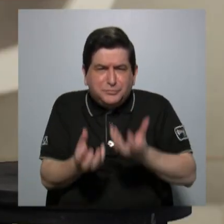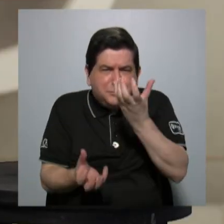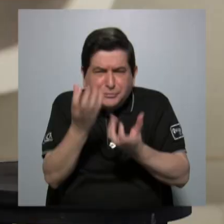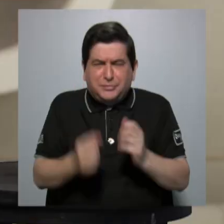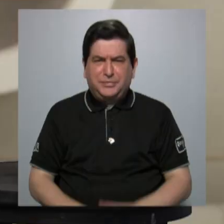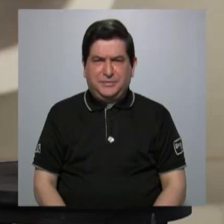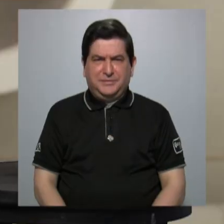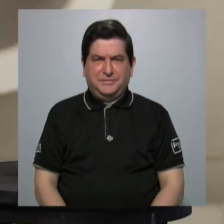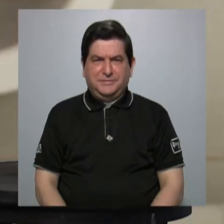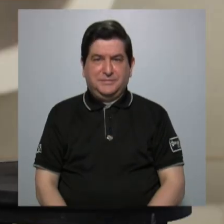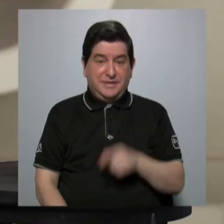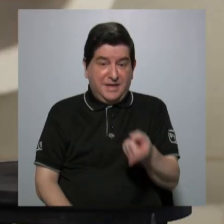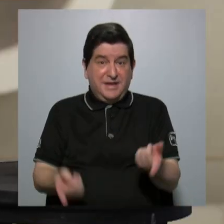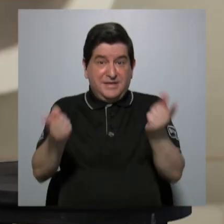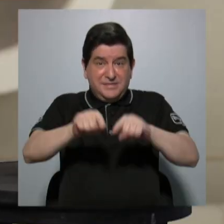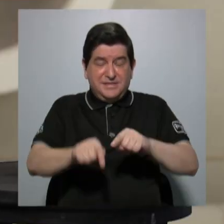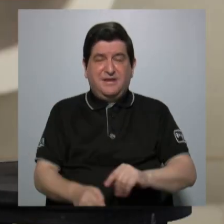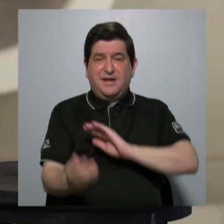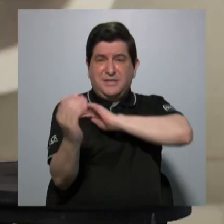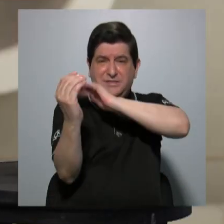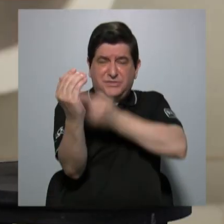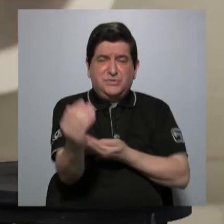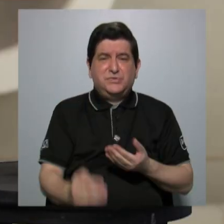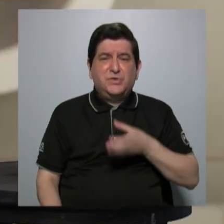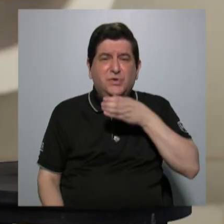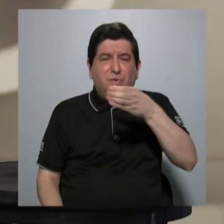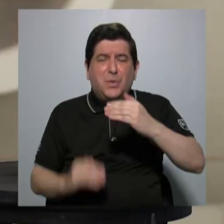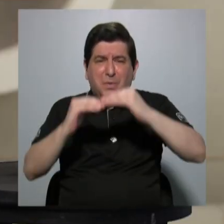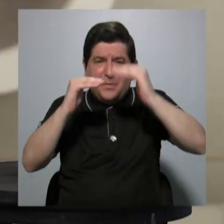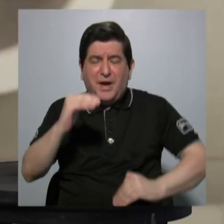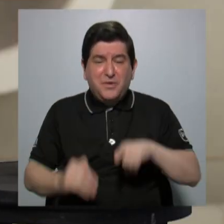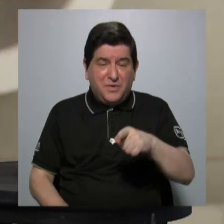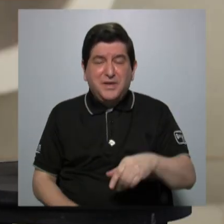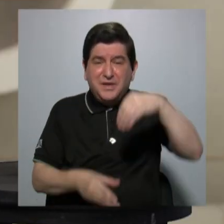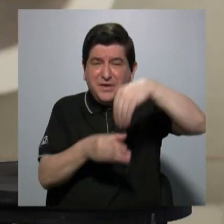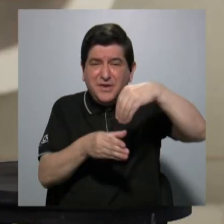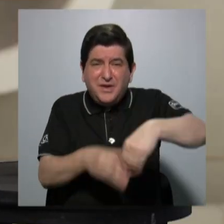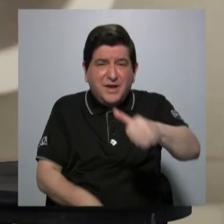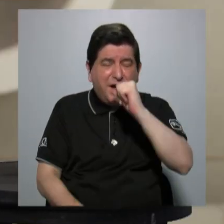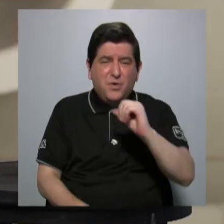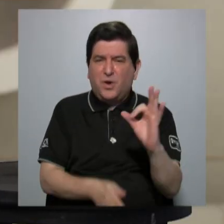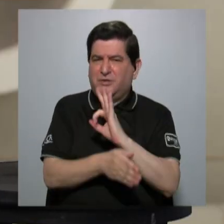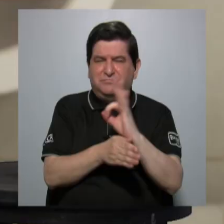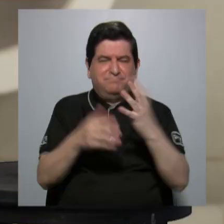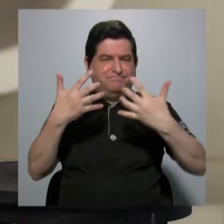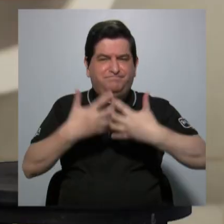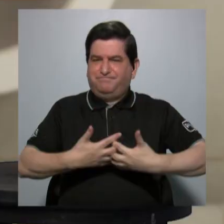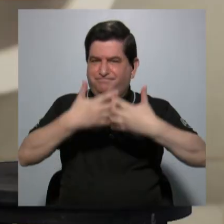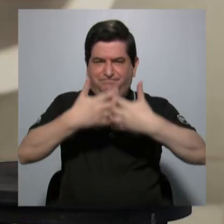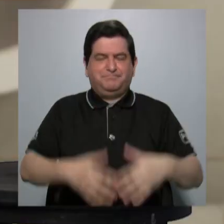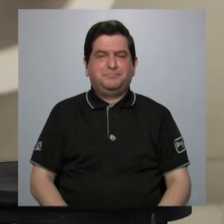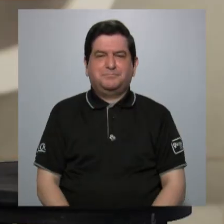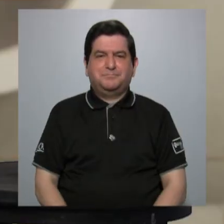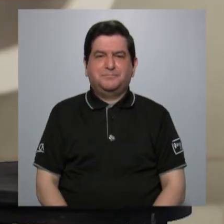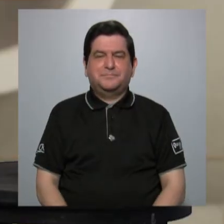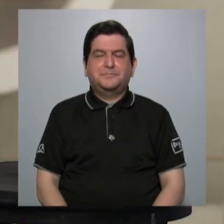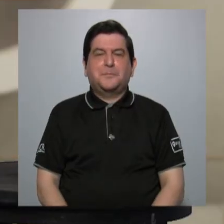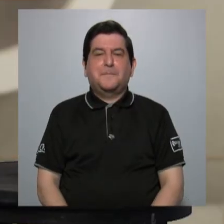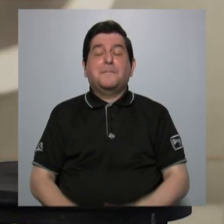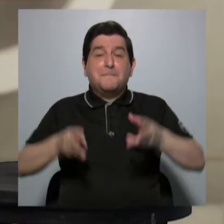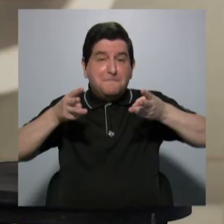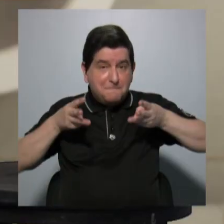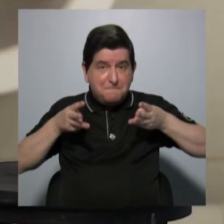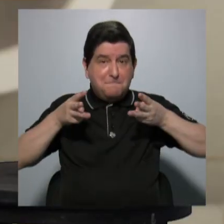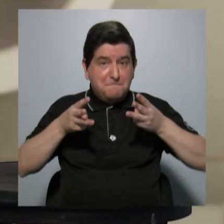que tienen un poder calorífico muy bajo, porque estás quemando agua, lo cual baja la eficiencia del incinerador. Entonces es una